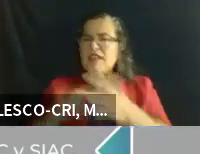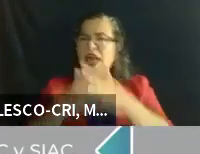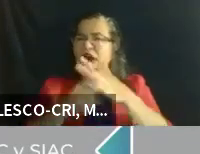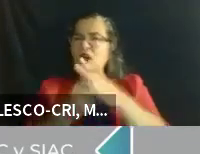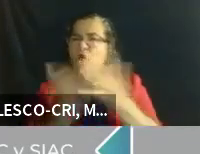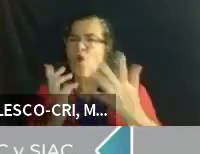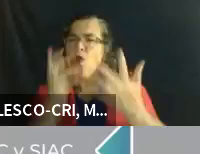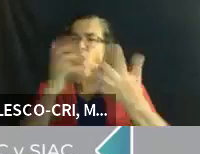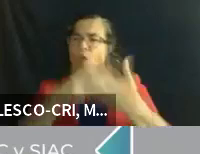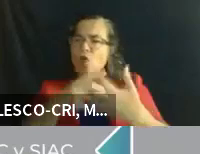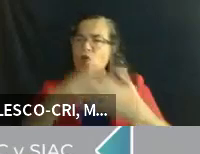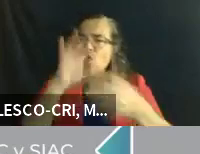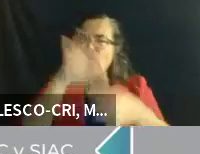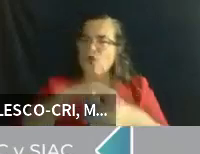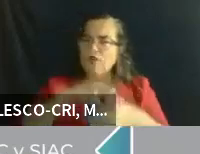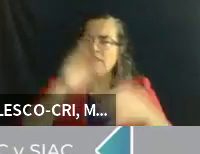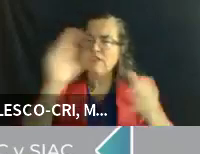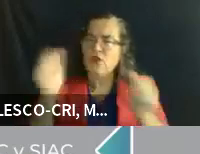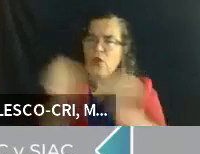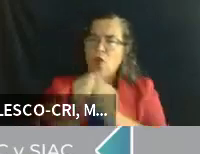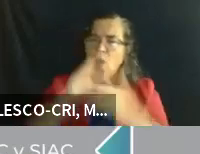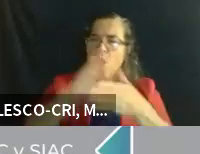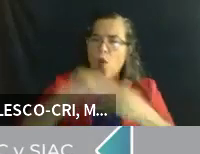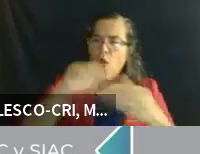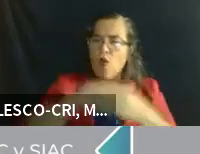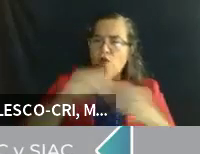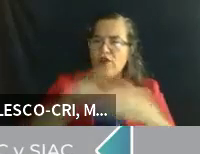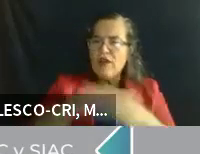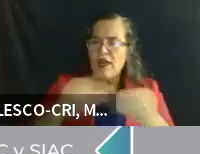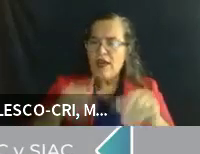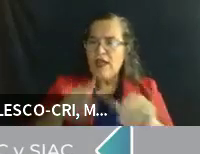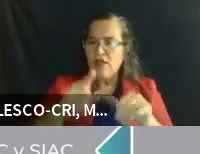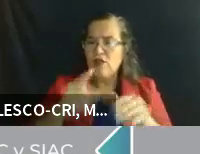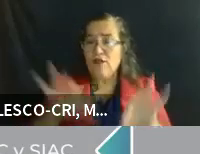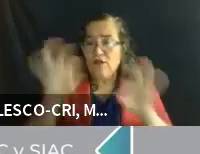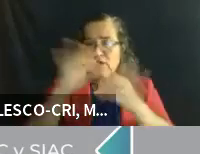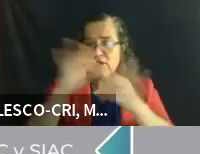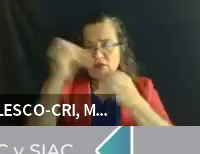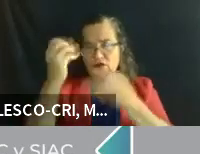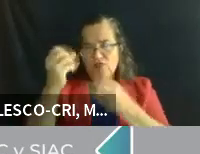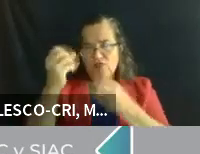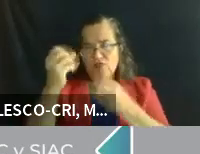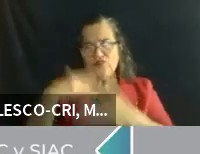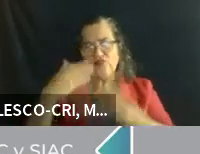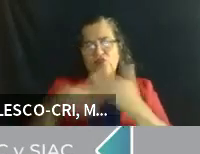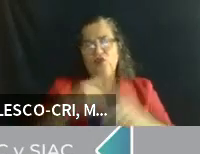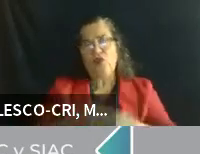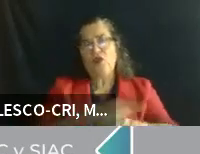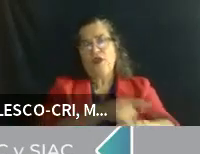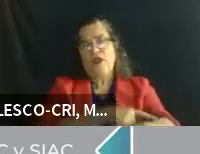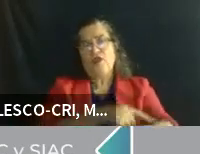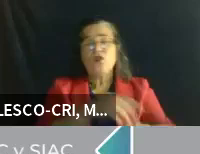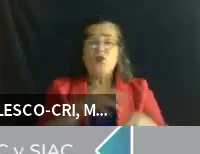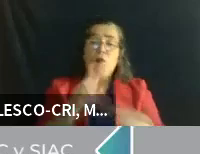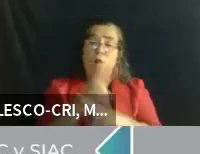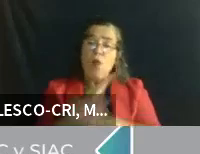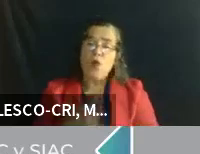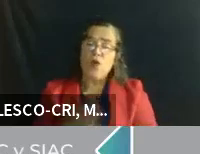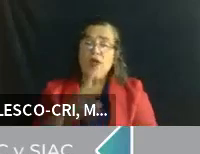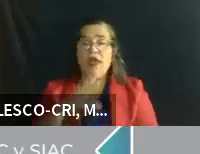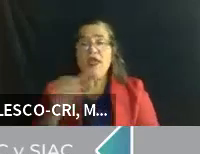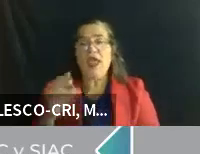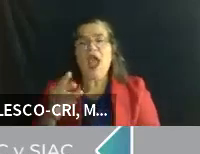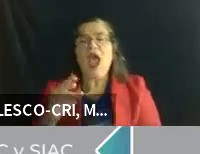como correlato de la información que se va relevando a lo largo del proceso de monitoreo y qué ajustes se han